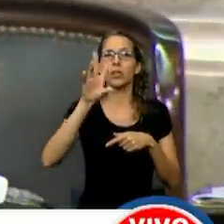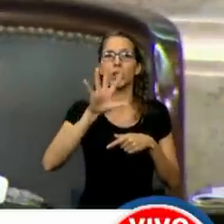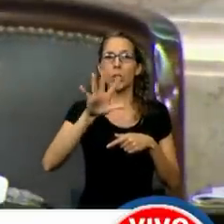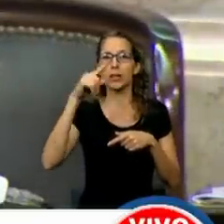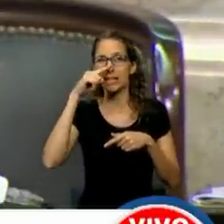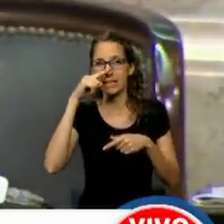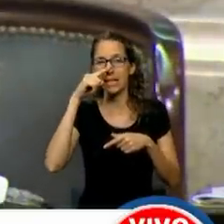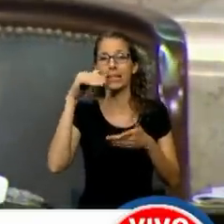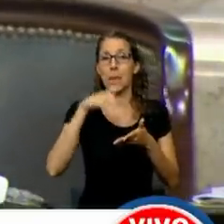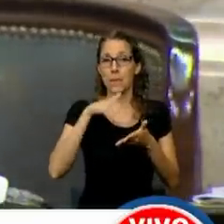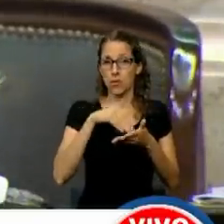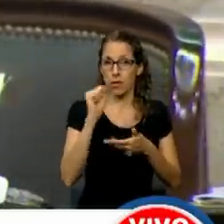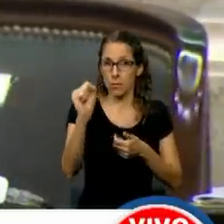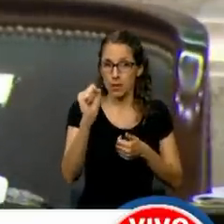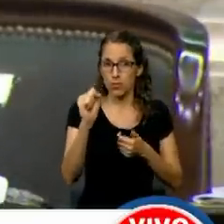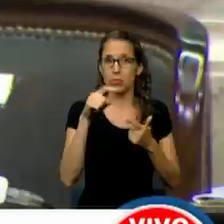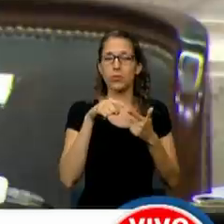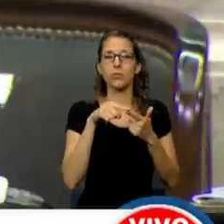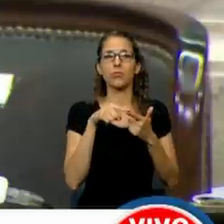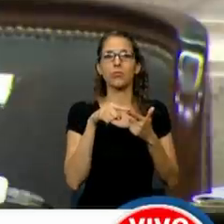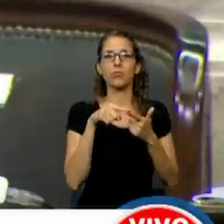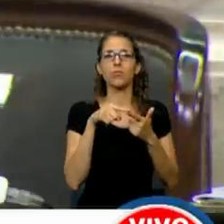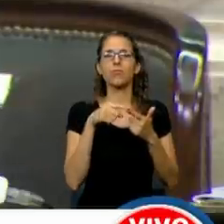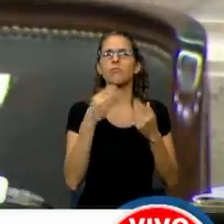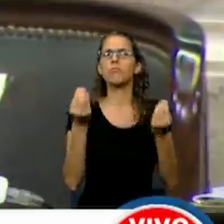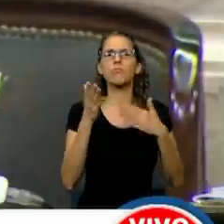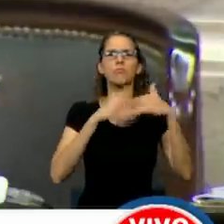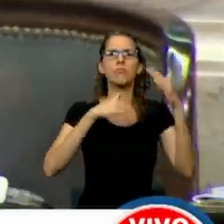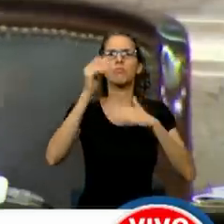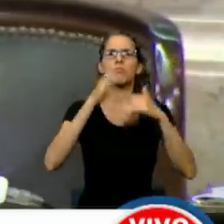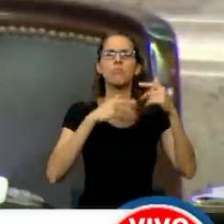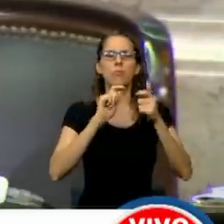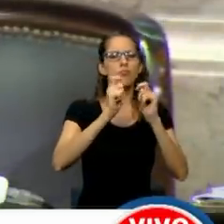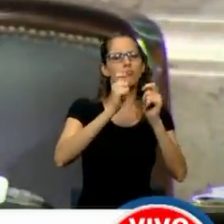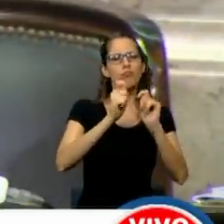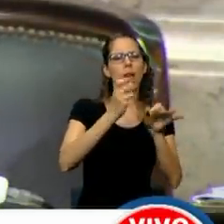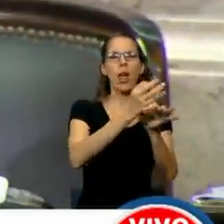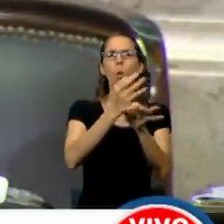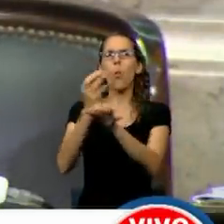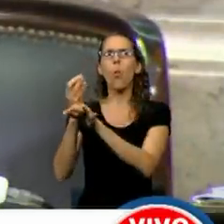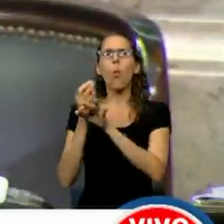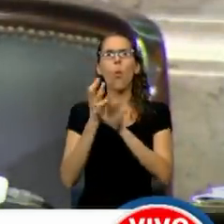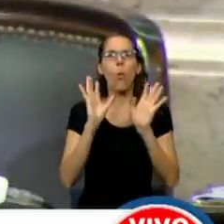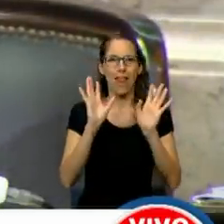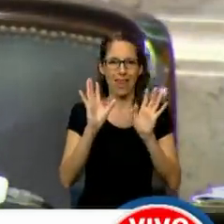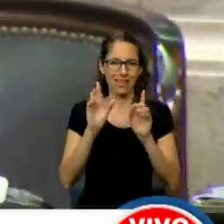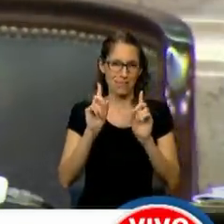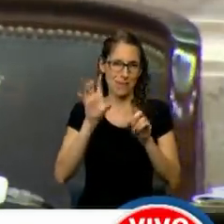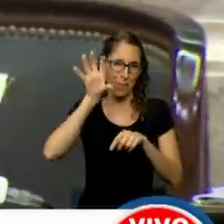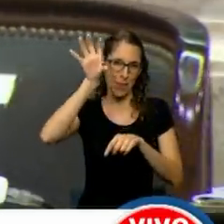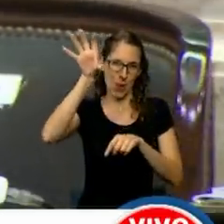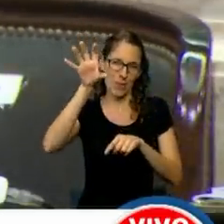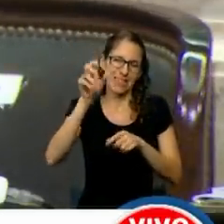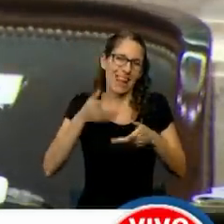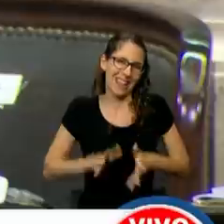257 millones de pesos para la construcción y refacción de escuelas en la tierra del sarmiento